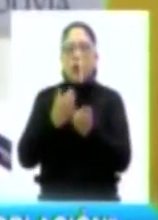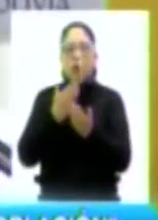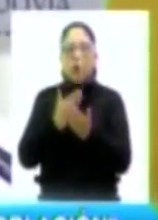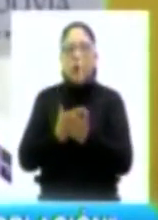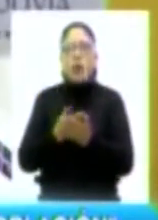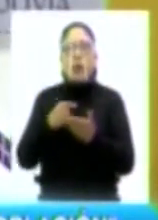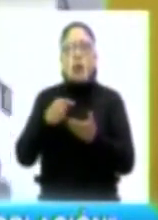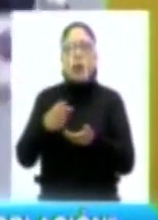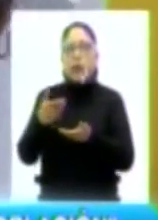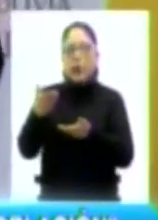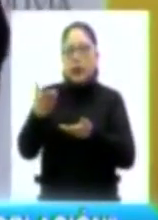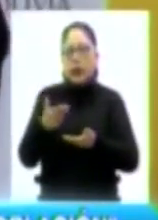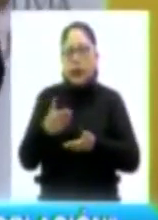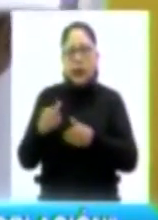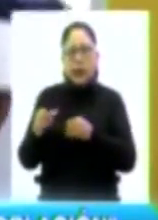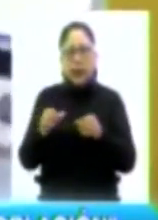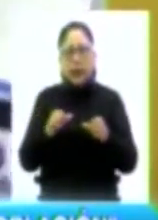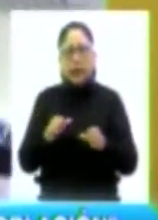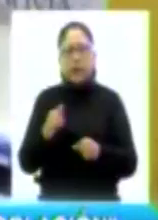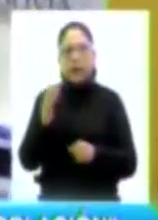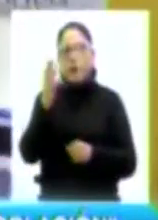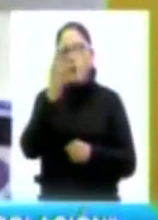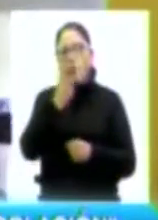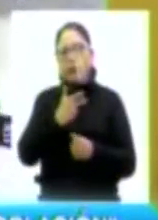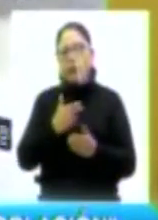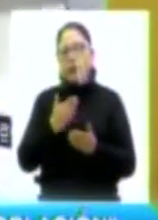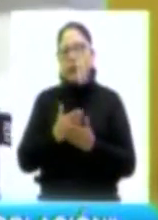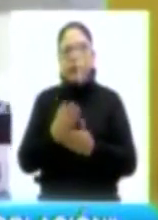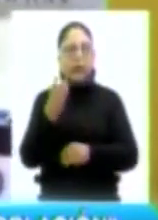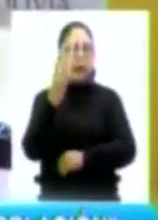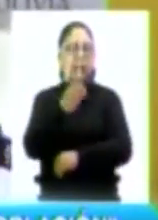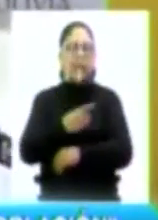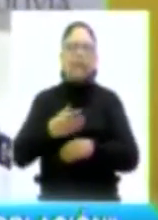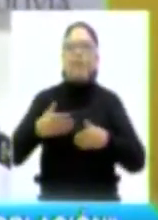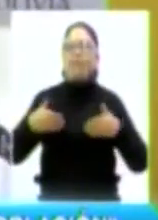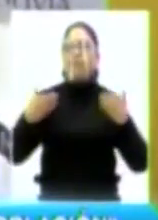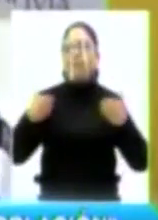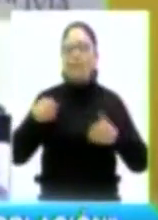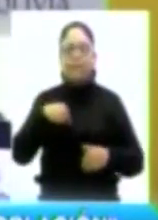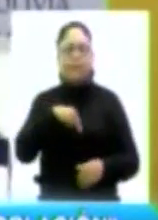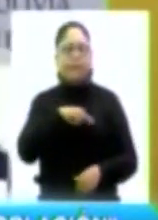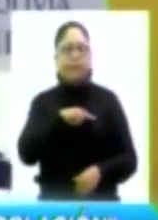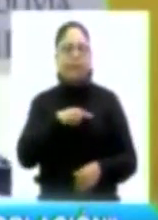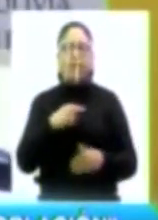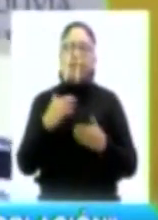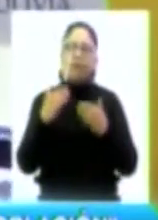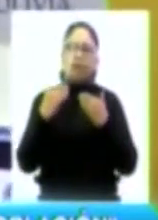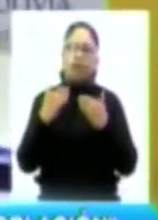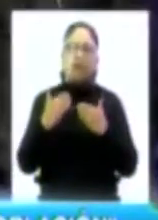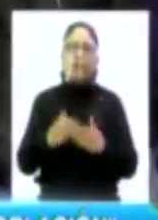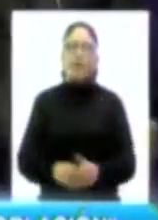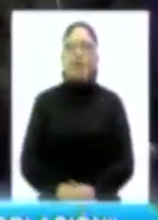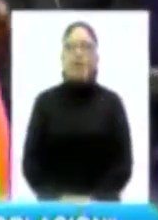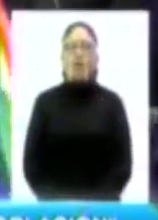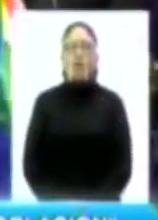la bienvenida a este acto y es realmente un día muy alegre para todos nosotros. Gracias. Muchas gracias.